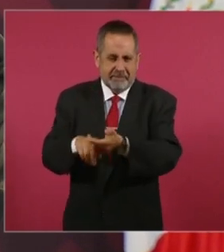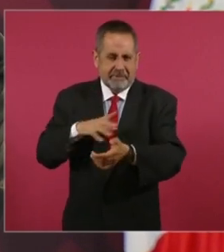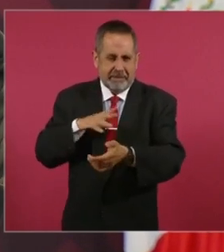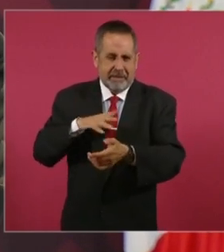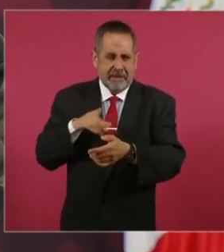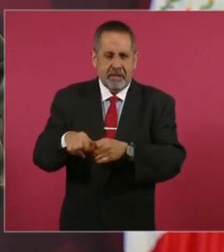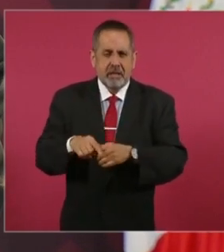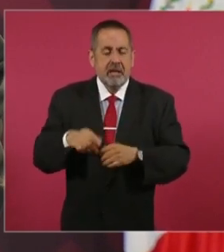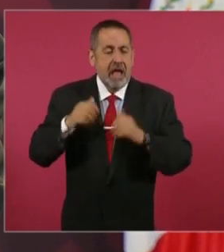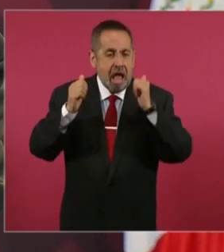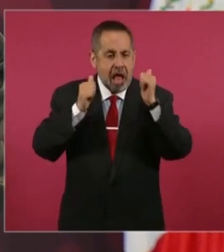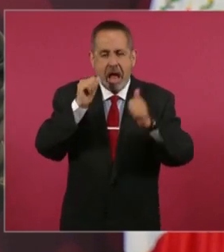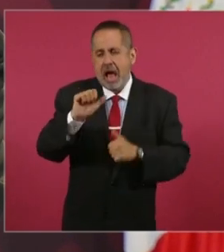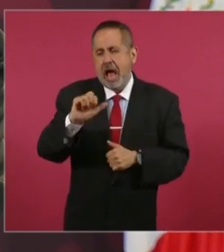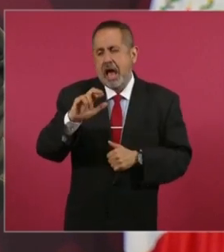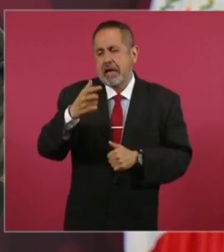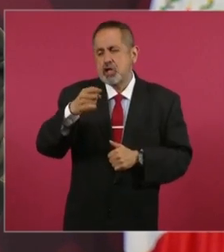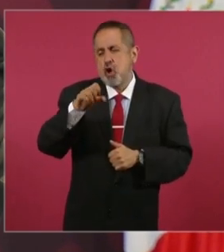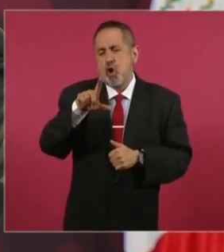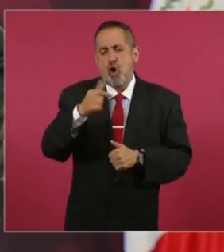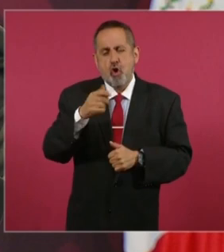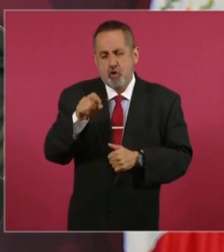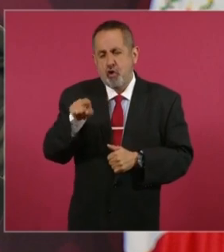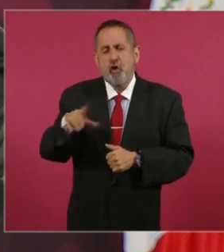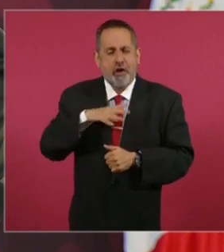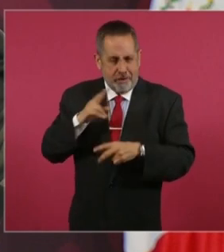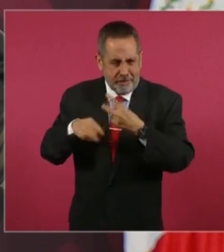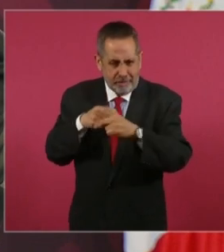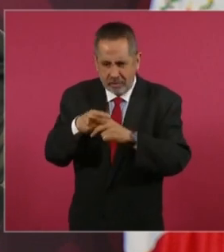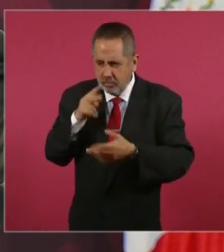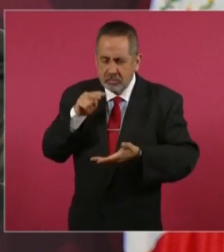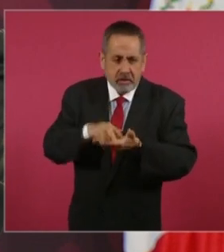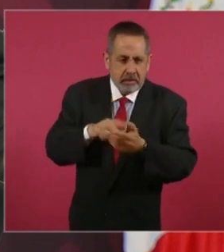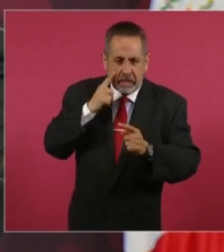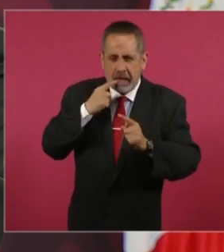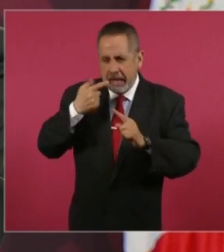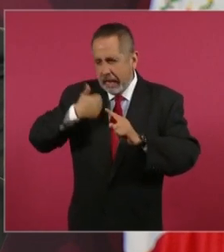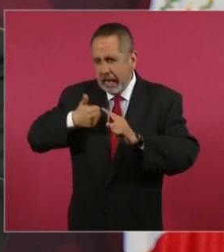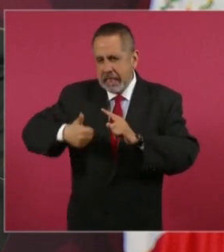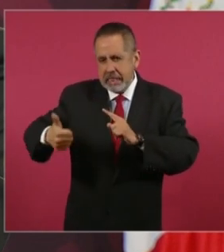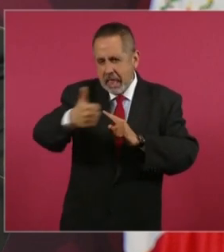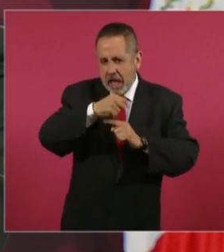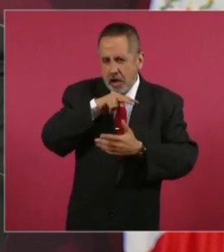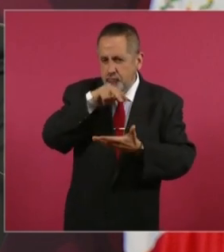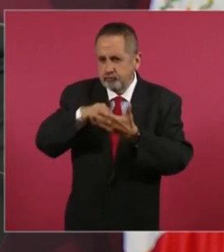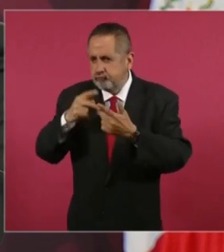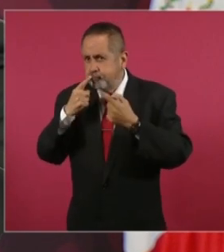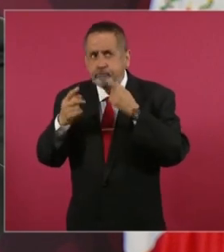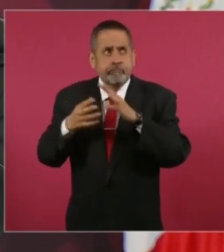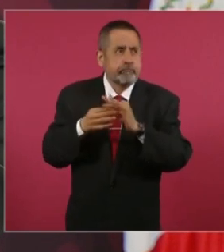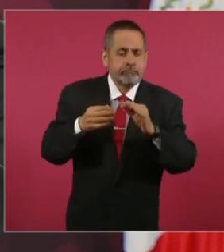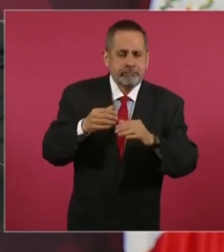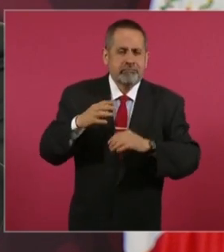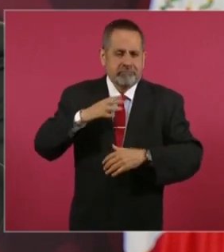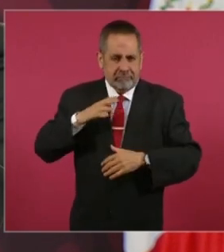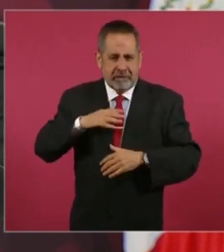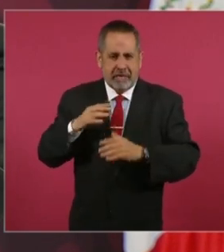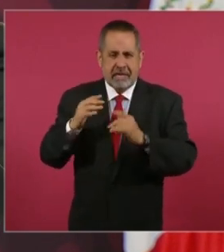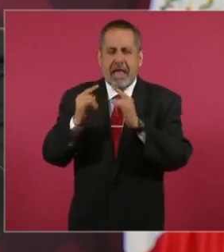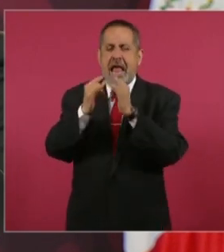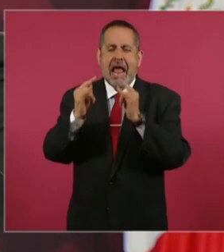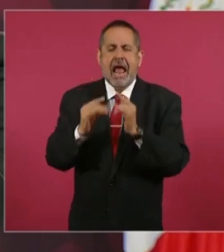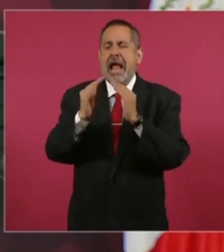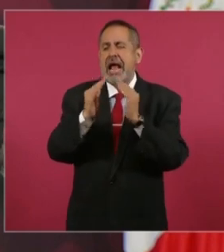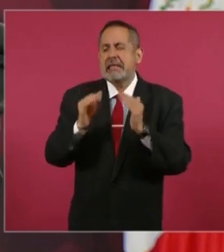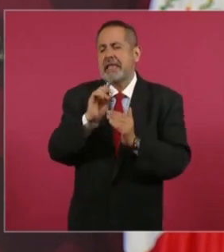el arqueólogo que está en cada una de las zonas hay una casa de los